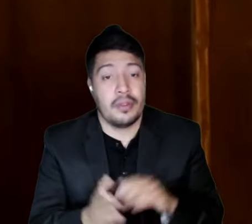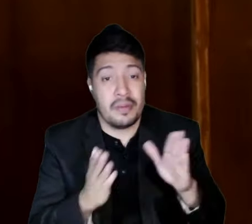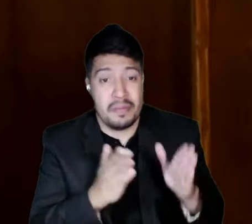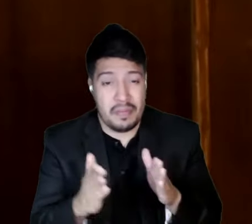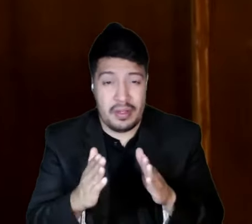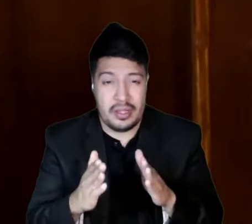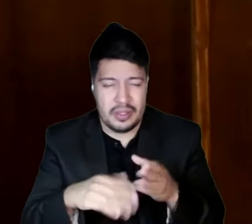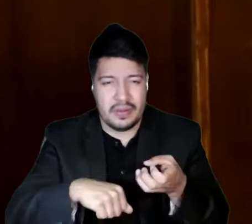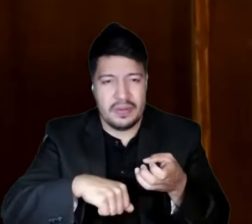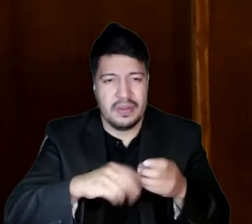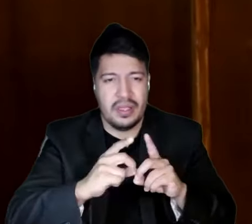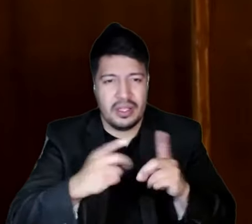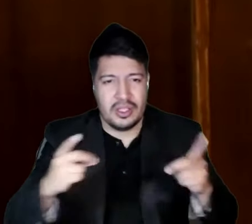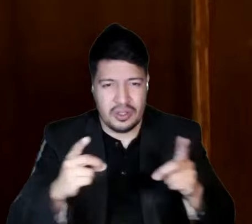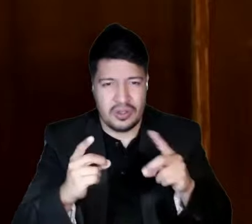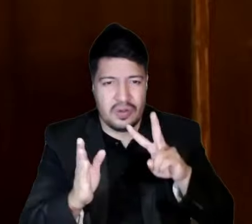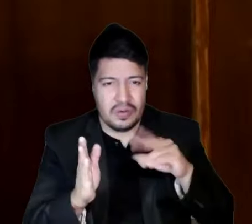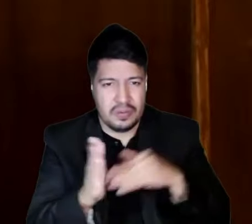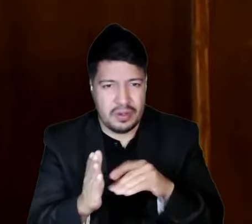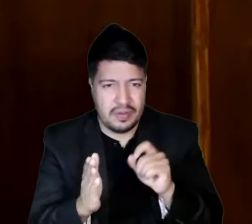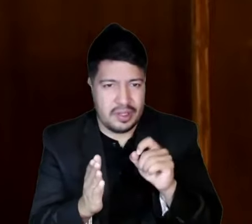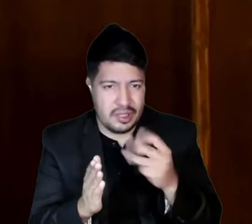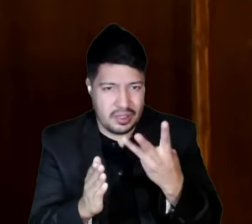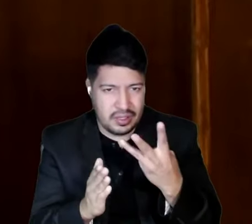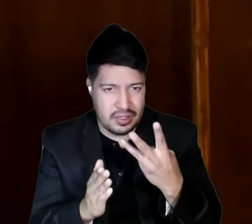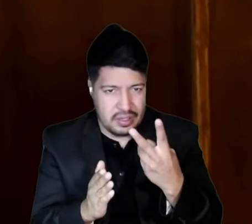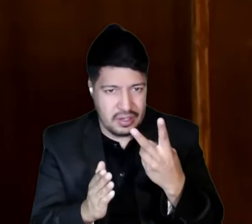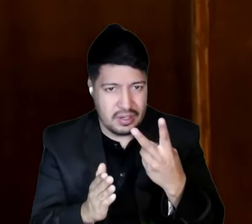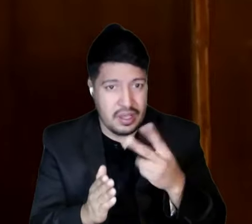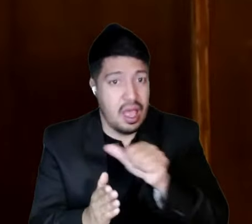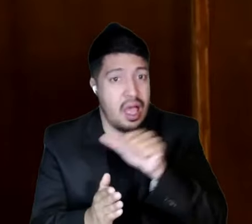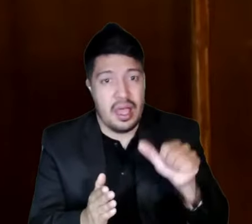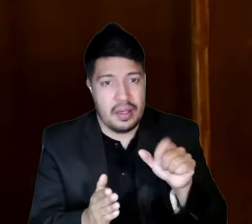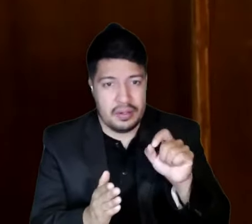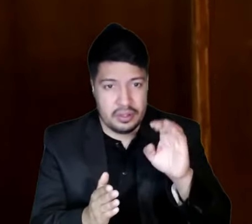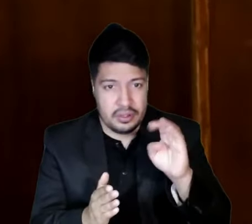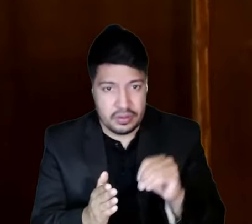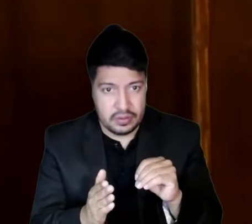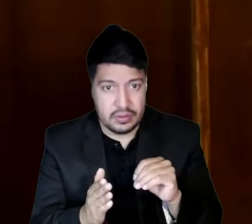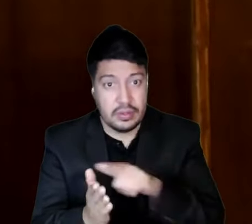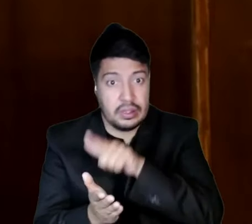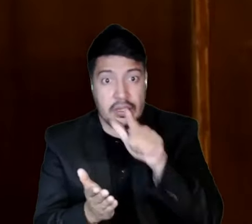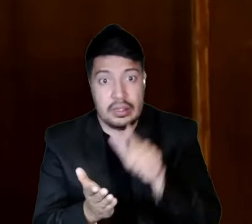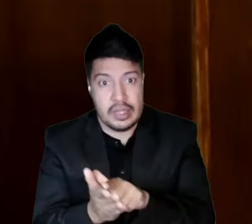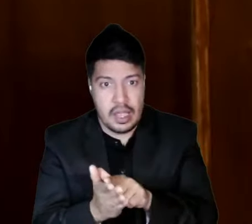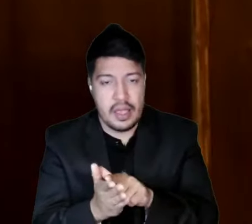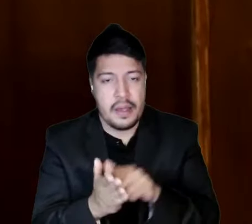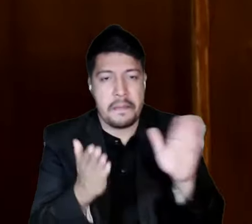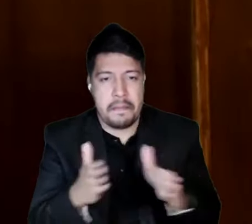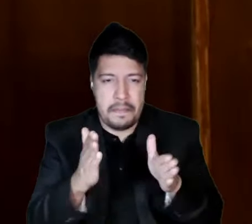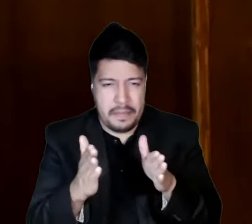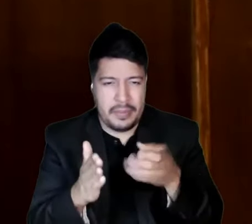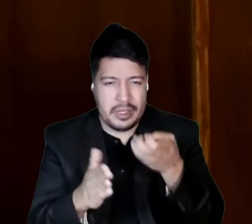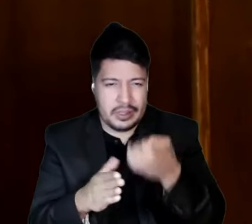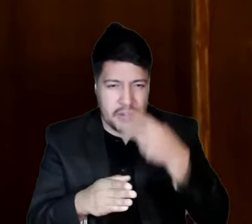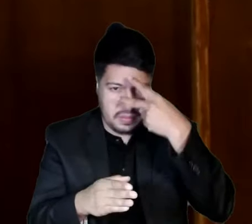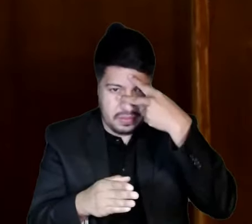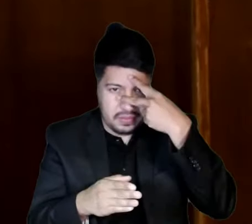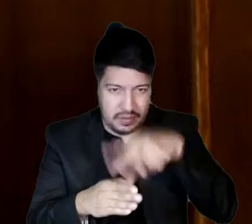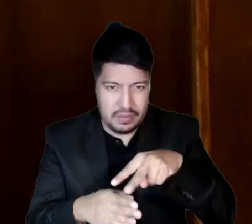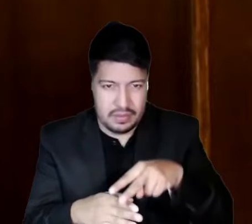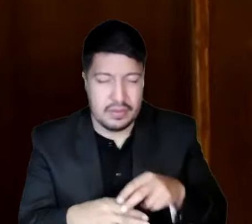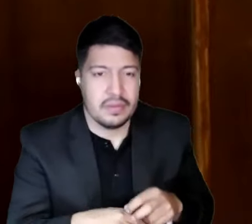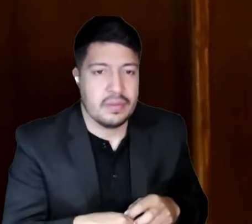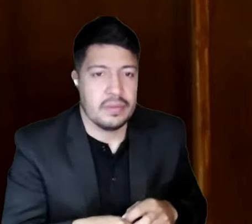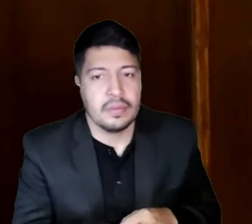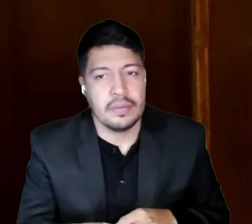2029 contiene los elementos esenciales como lo dispone la ley de planeación del Estado de México y municipios entre otros los diagnósticos